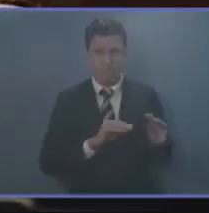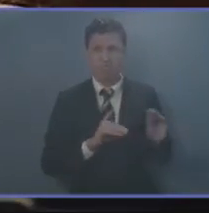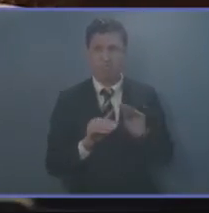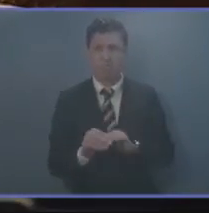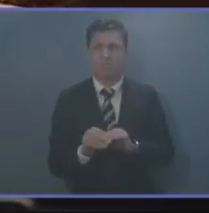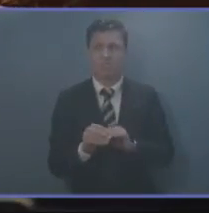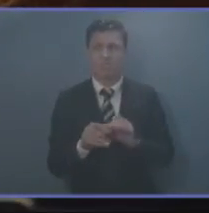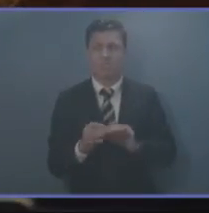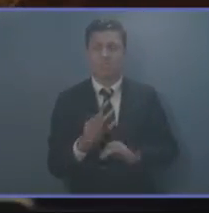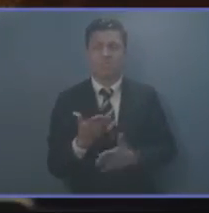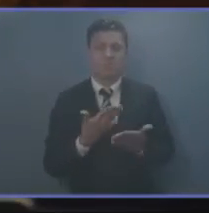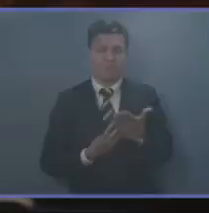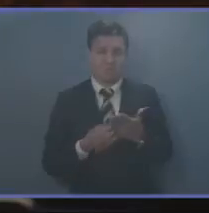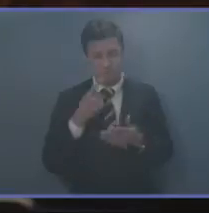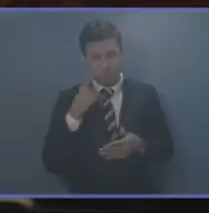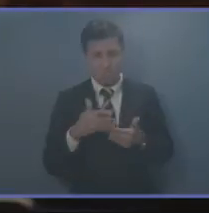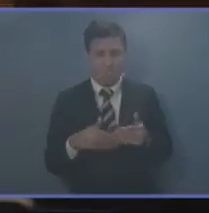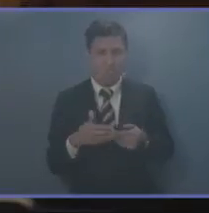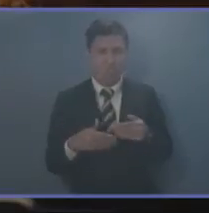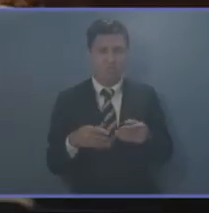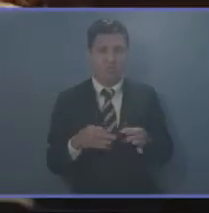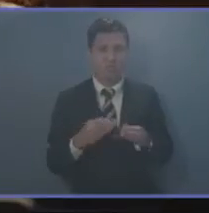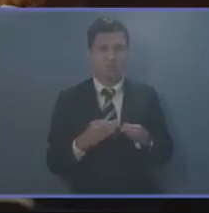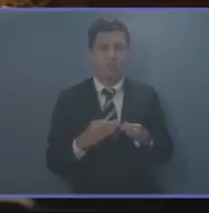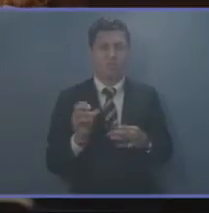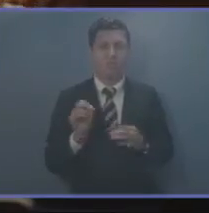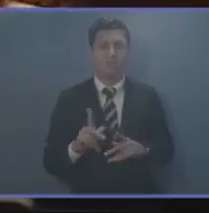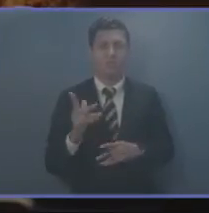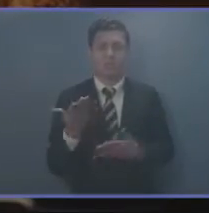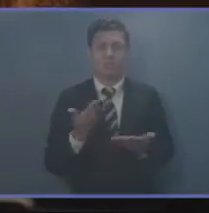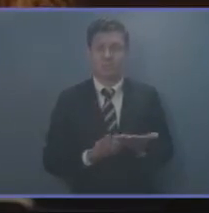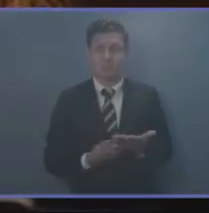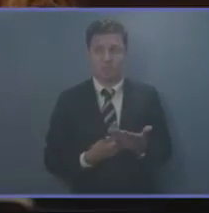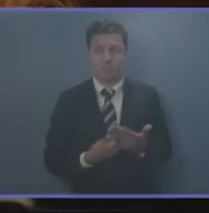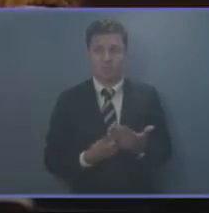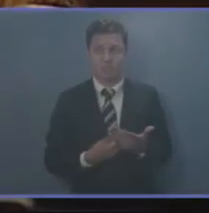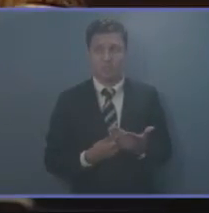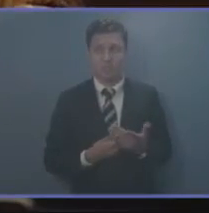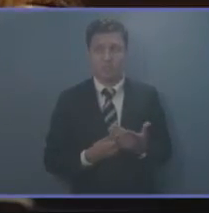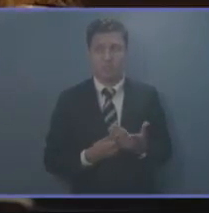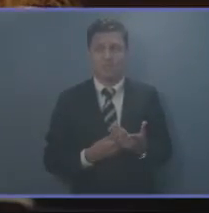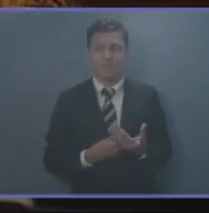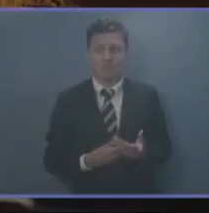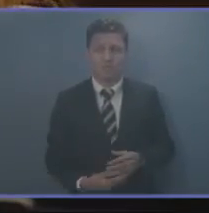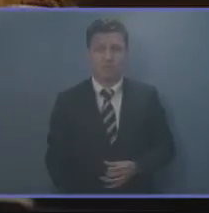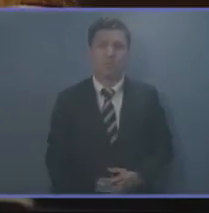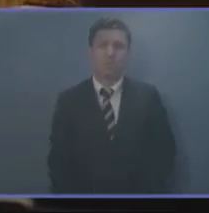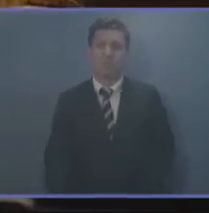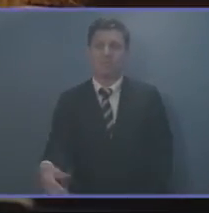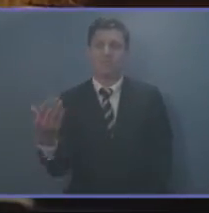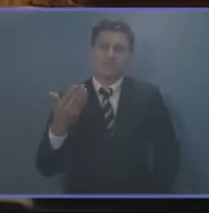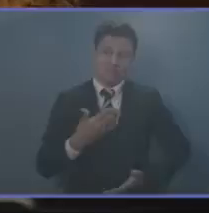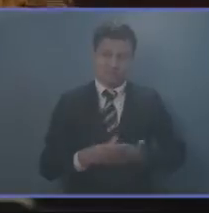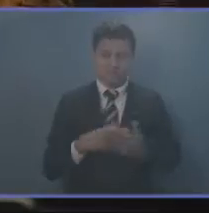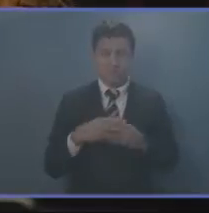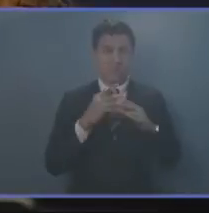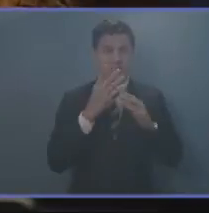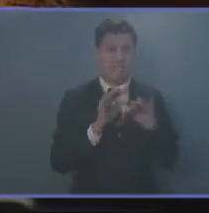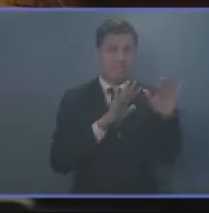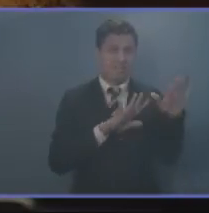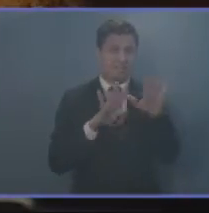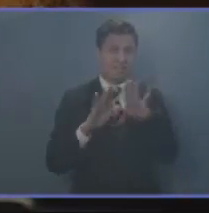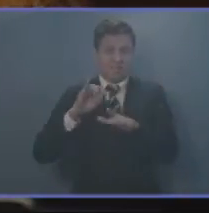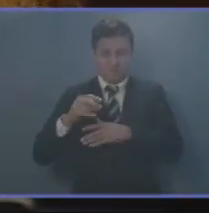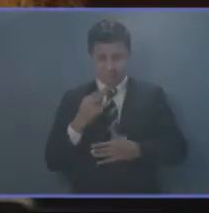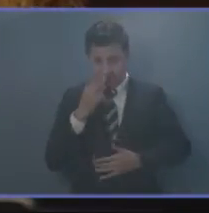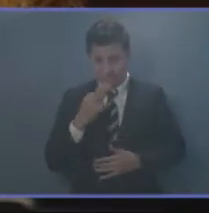con certificación de la sentencia definitiva ejecutoriada dictada por el tribunal competente, la suscrita comisión con fecha 19 de junio